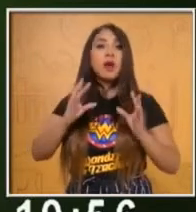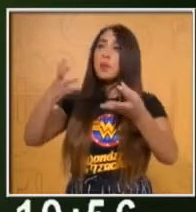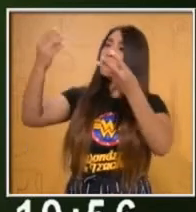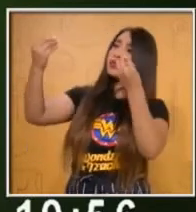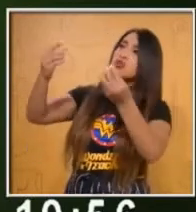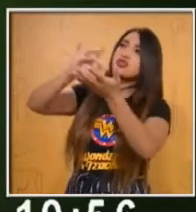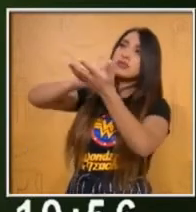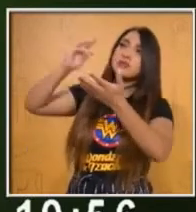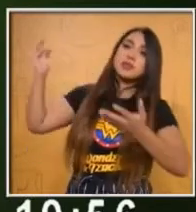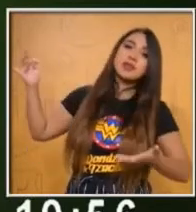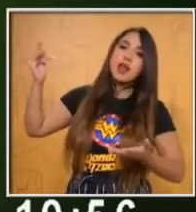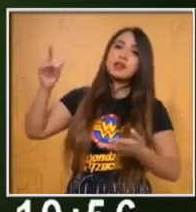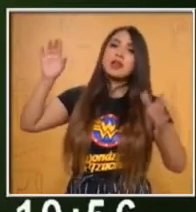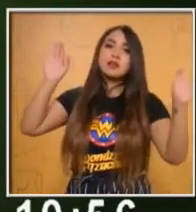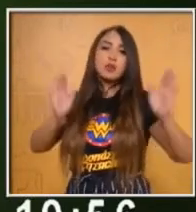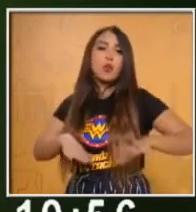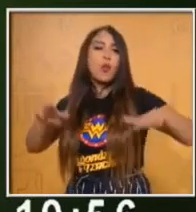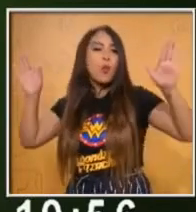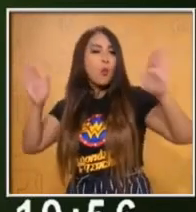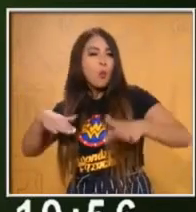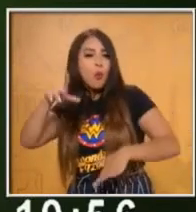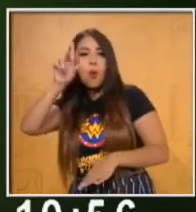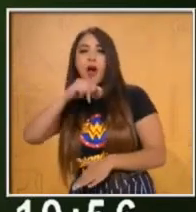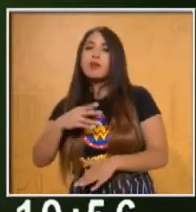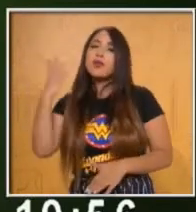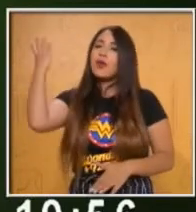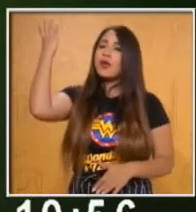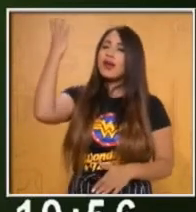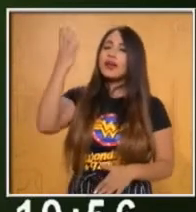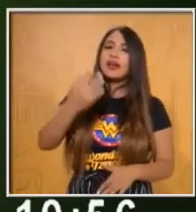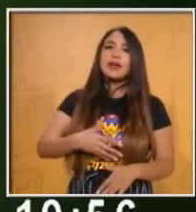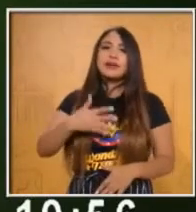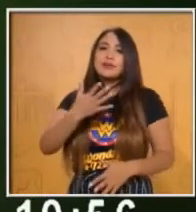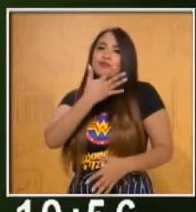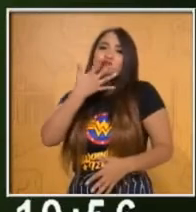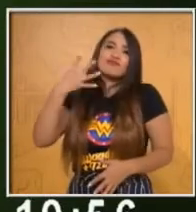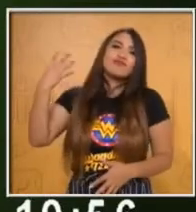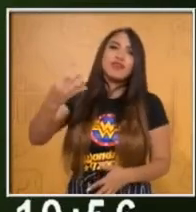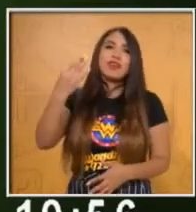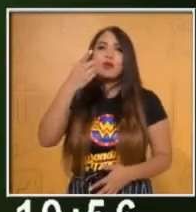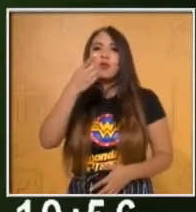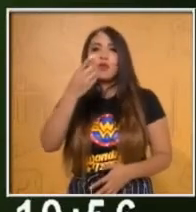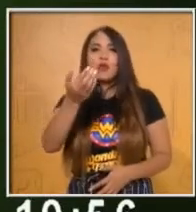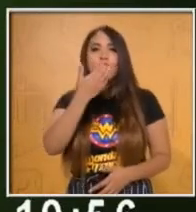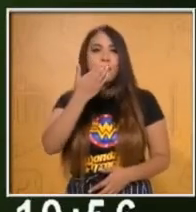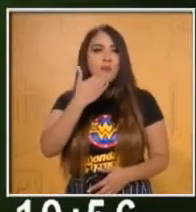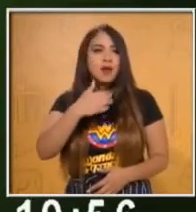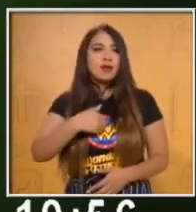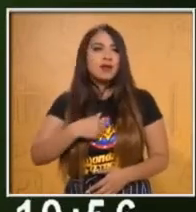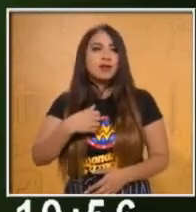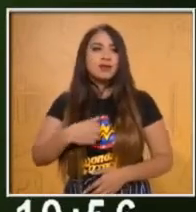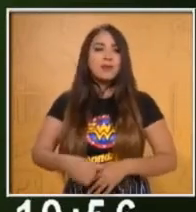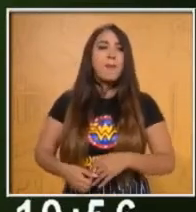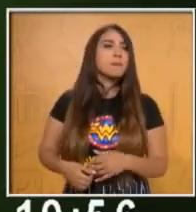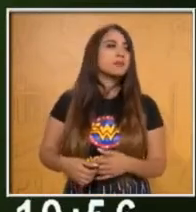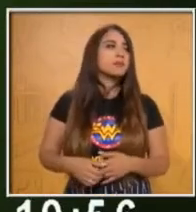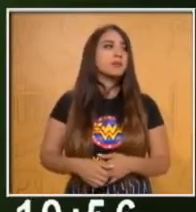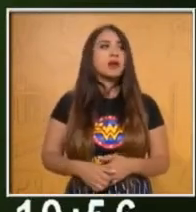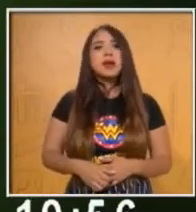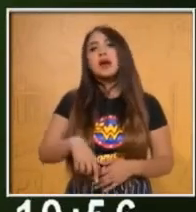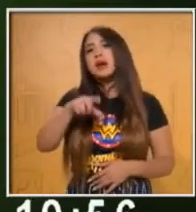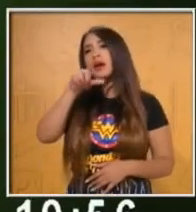muchísimas gracias, señor cuervo, ¡qué sabroso desayuno! La zorra se fue relamiéndose los bigotes y el cuervo se quedó